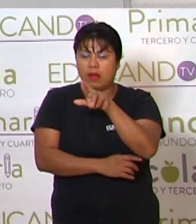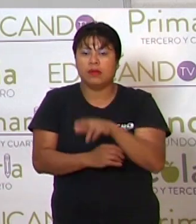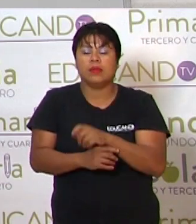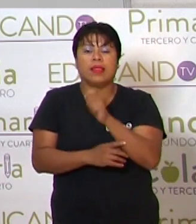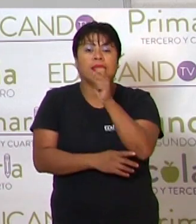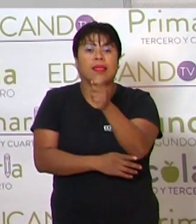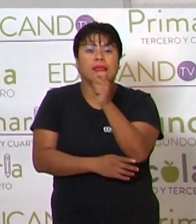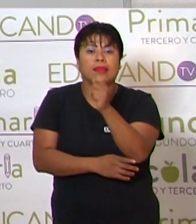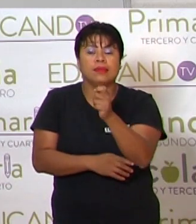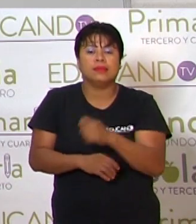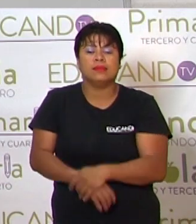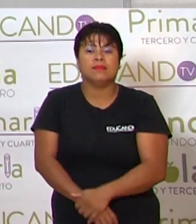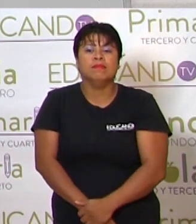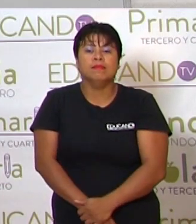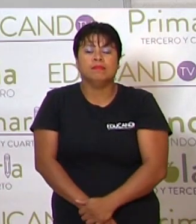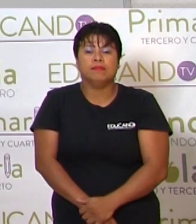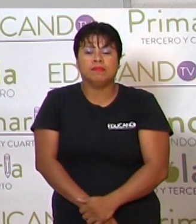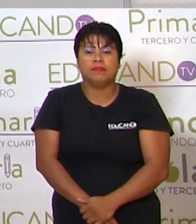es